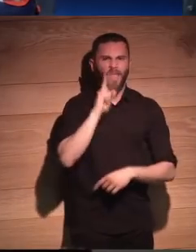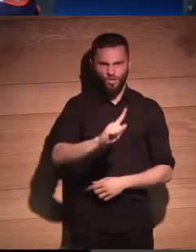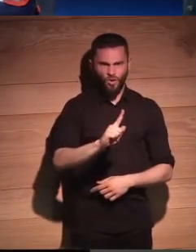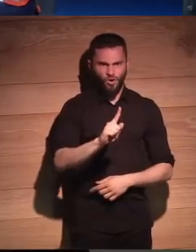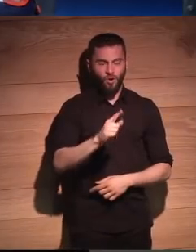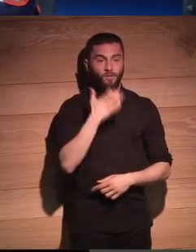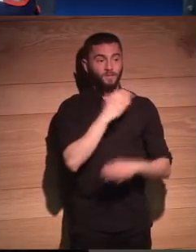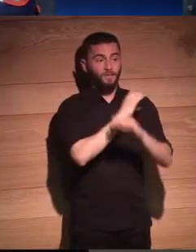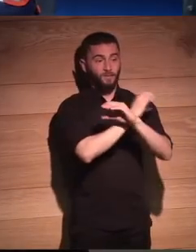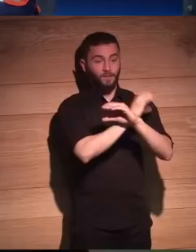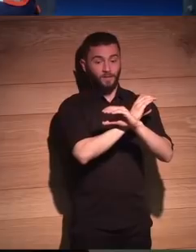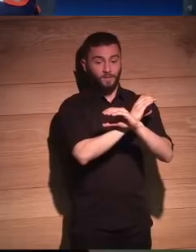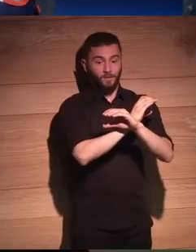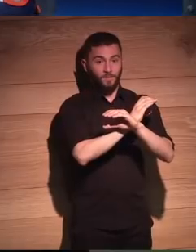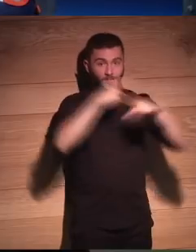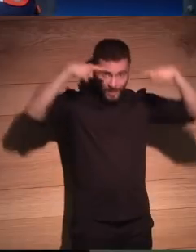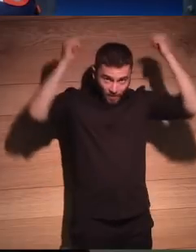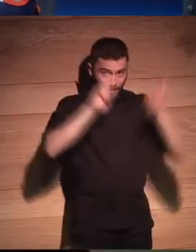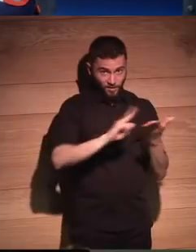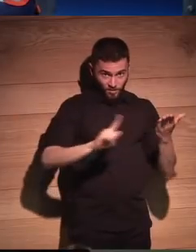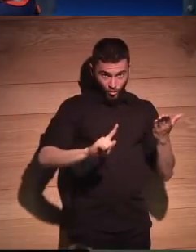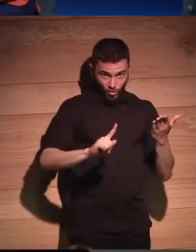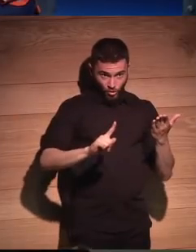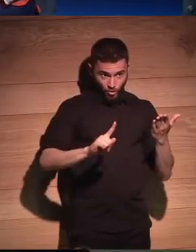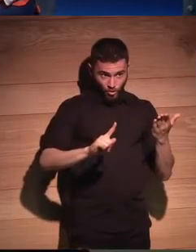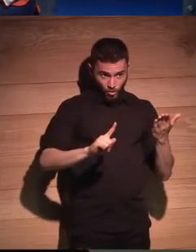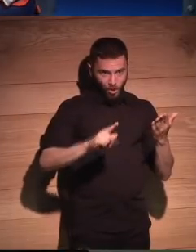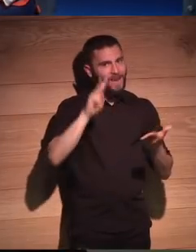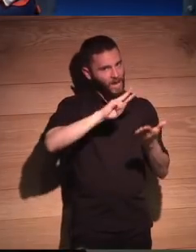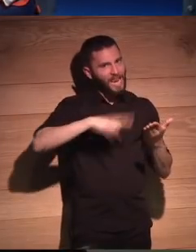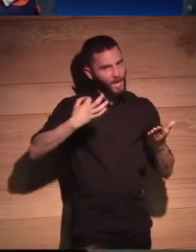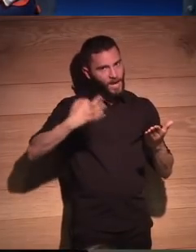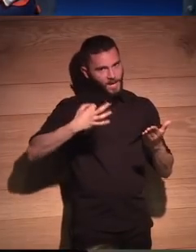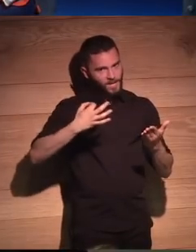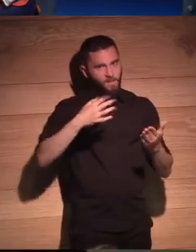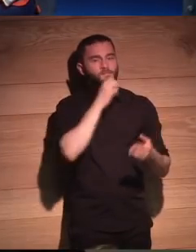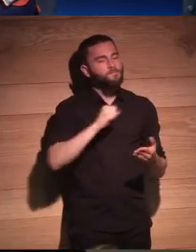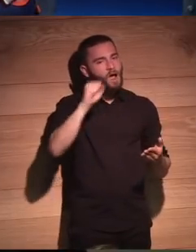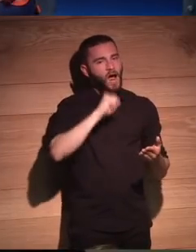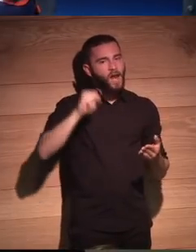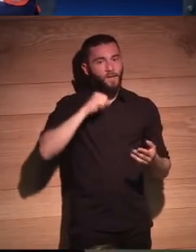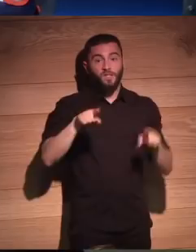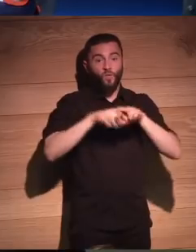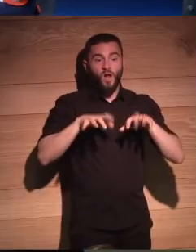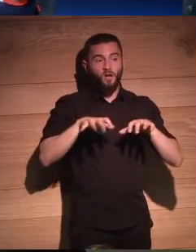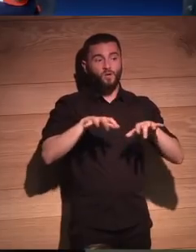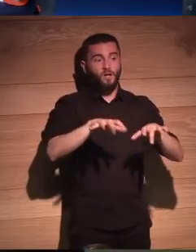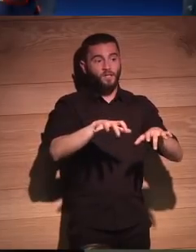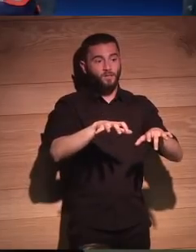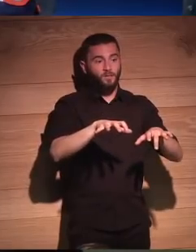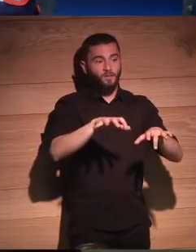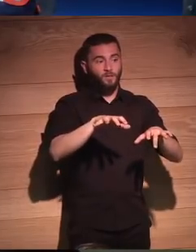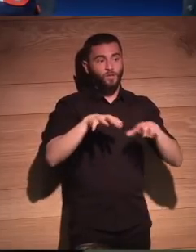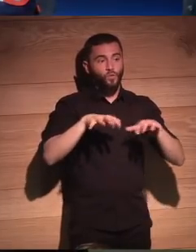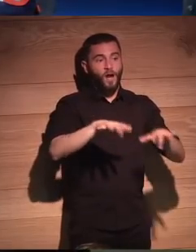un TVO de Batman, por favor, leedlo. Leed a Batman. Hay TVOs maravillosos. Si aparece una cucaracha, que no te pensemos en Kafka. Cucaracha